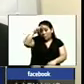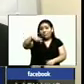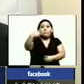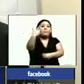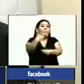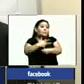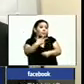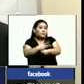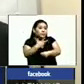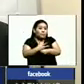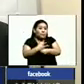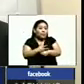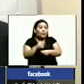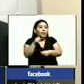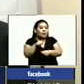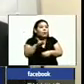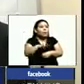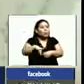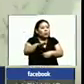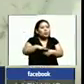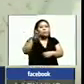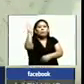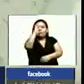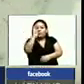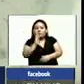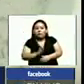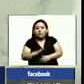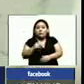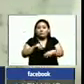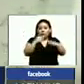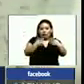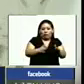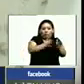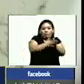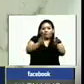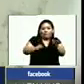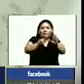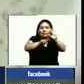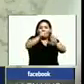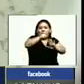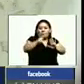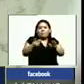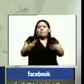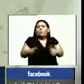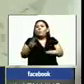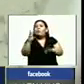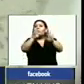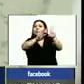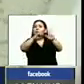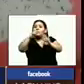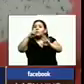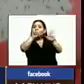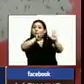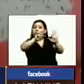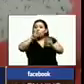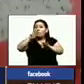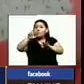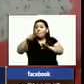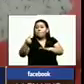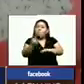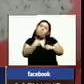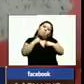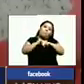Guatemala En algunos lugares En Brasil En los primeros Siete meses del año El dengue ha dejado Más de 723 víctimas